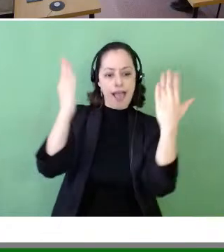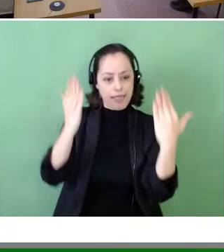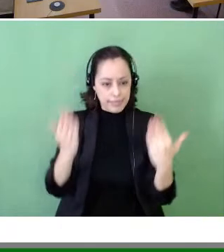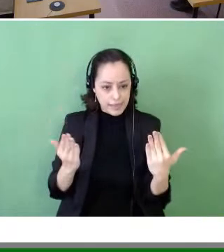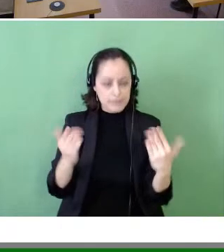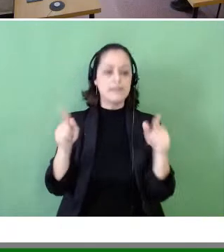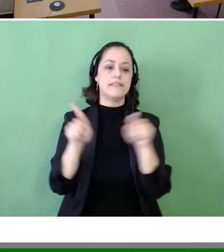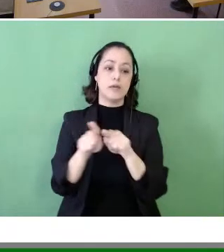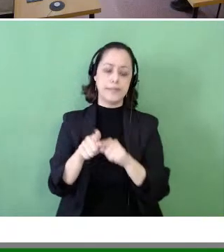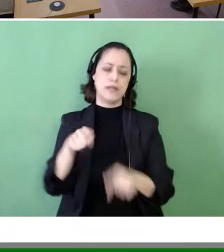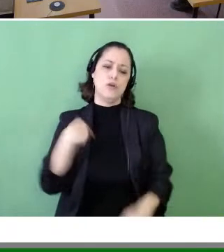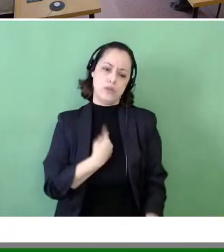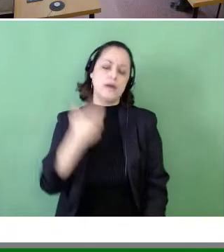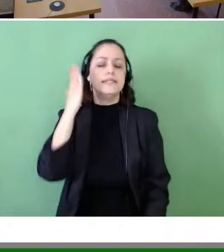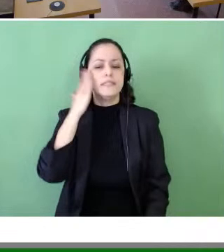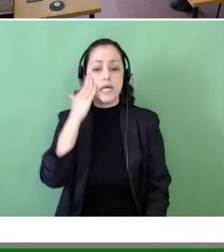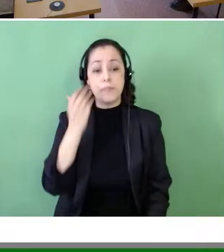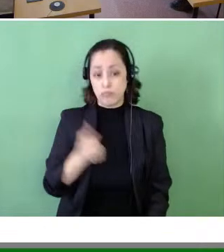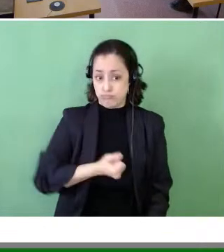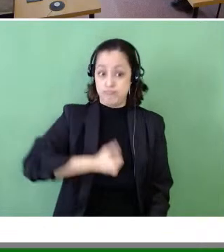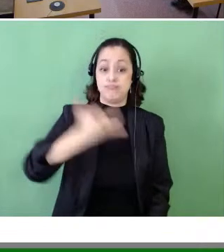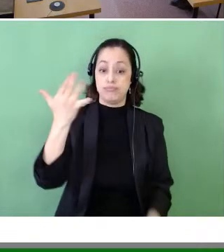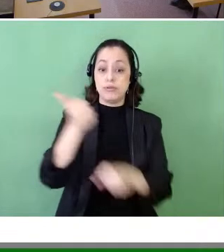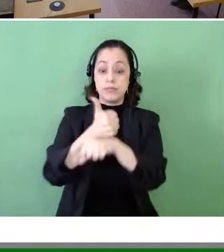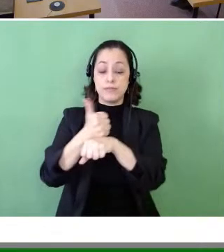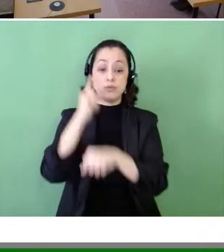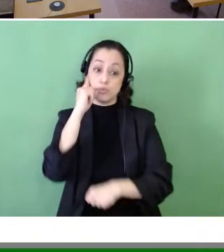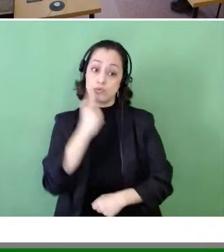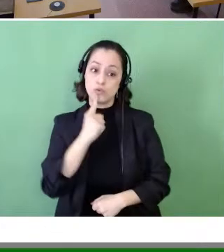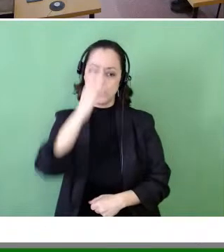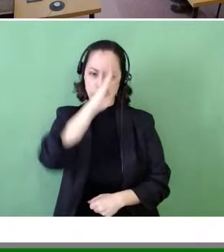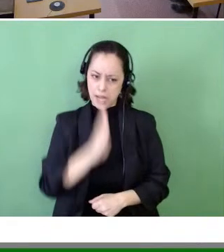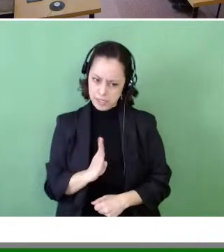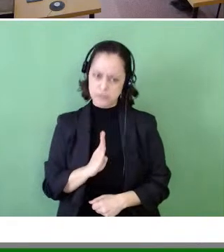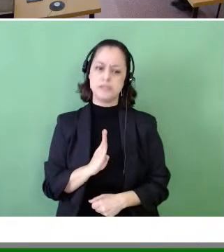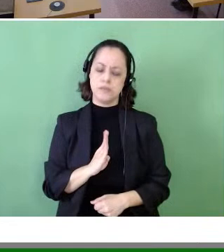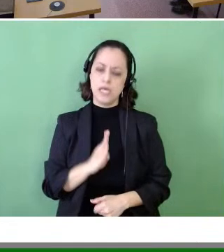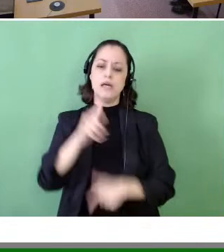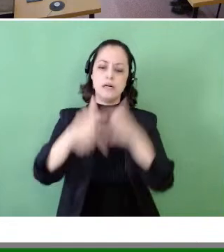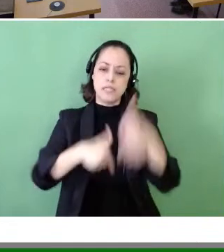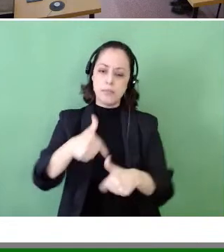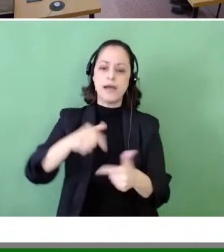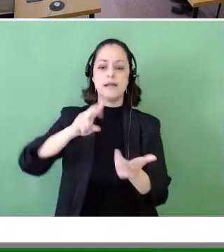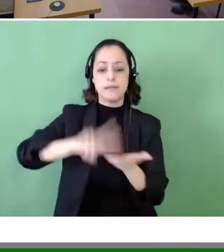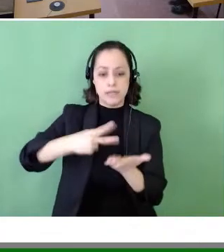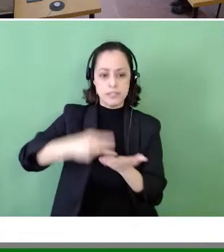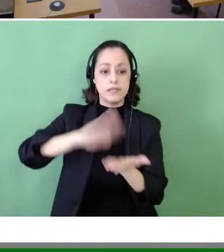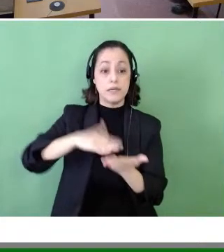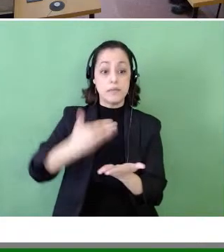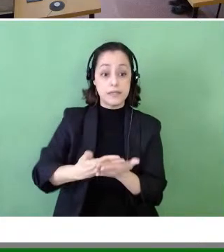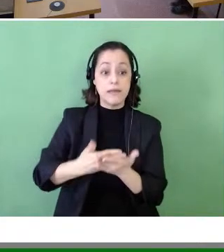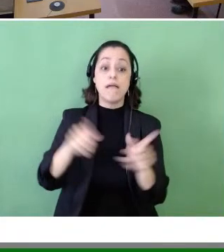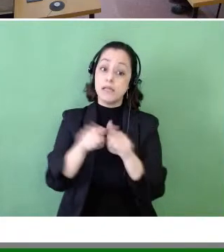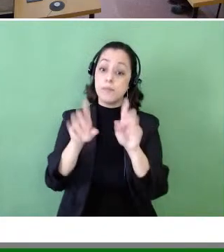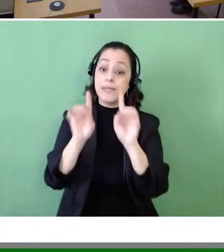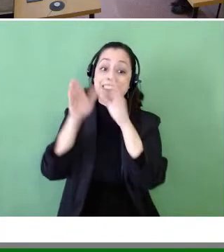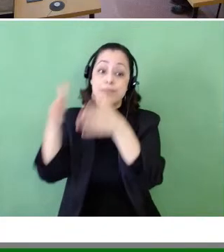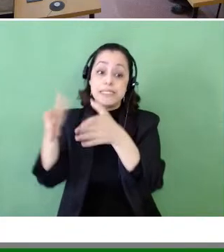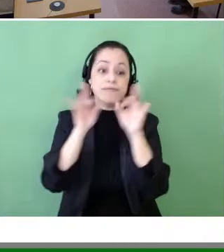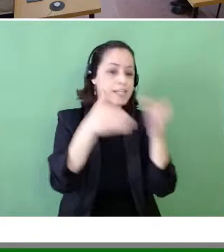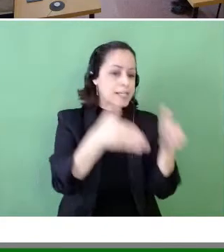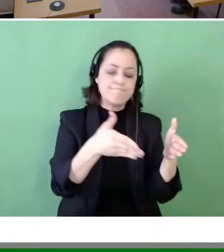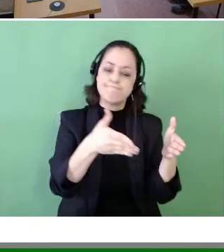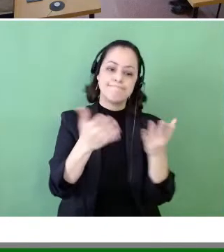tanto con traducción cuanto con interpretación, entonces queremos saber en qué están trabajando. Y